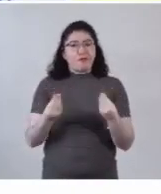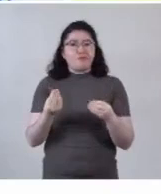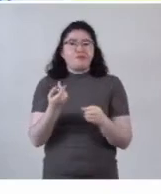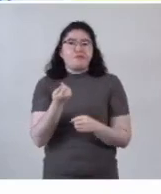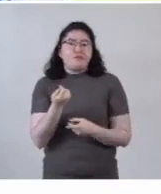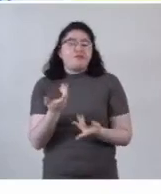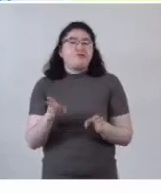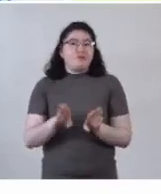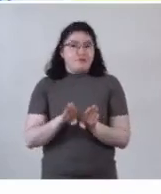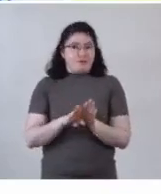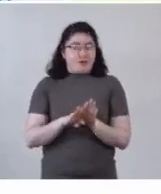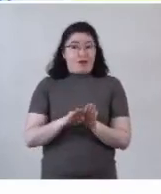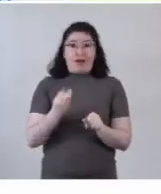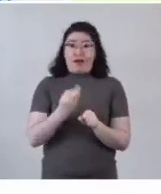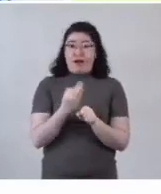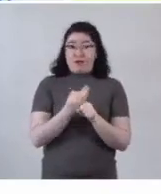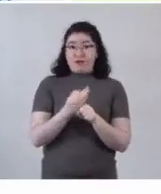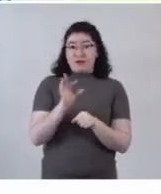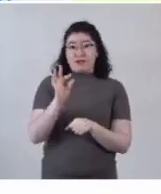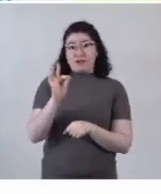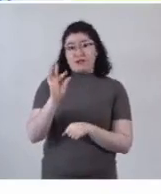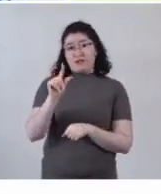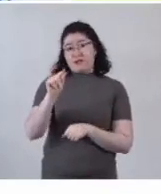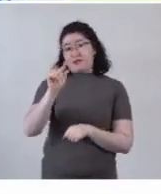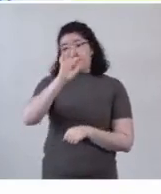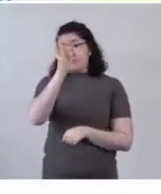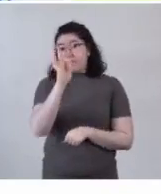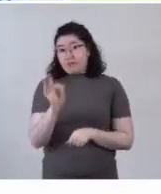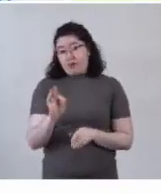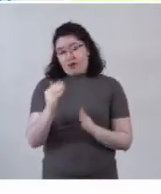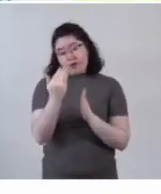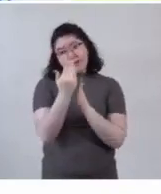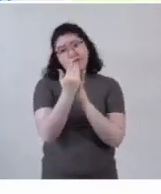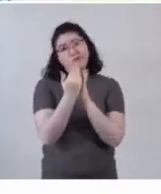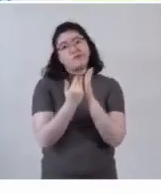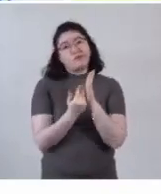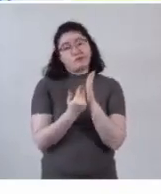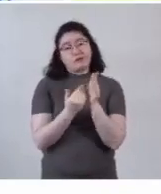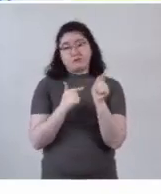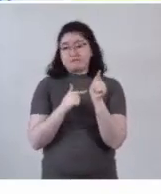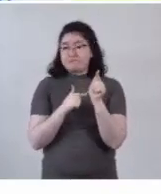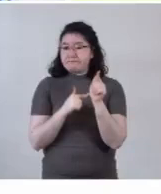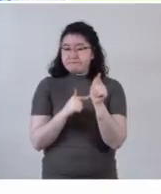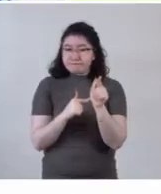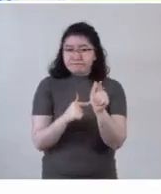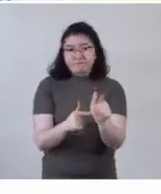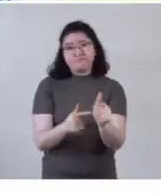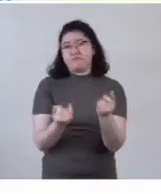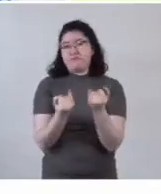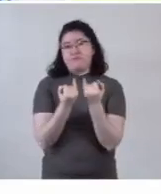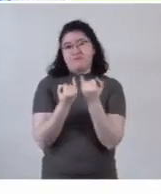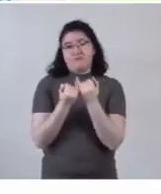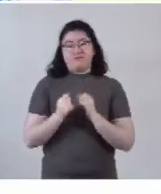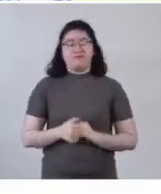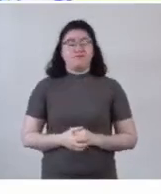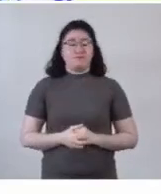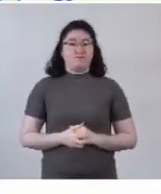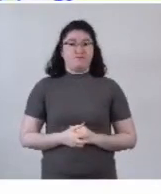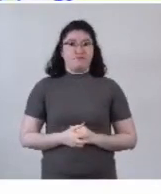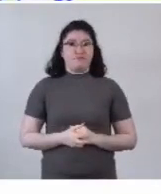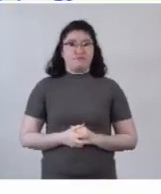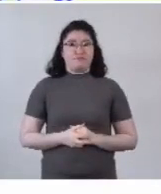más del 75% y que se ha mantenido en los últimos días. Adelante.